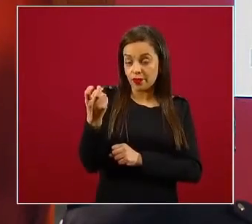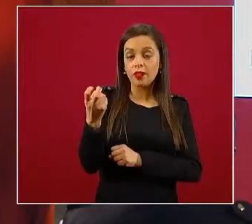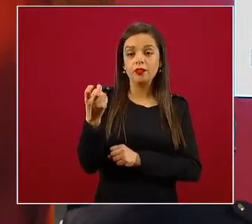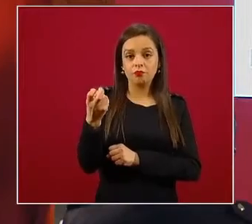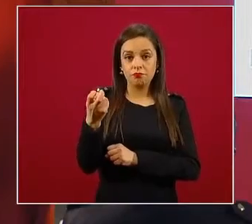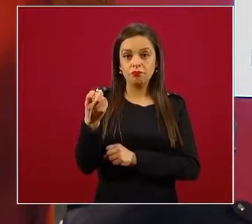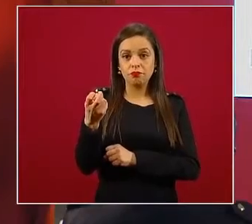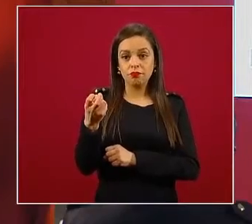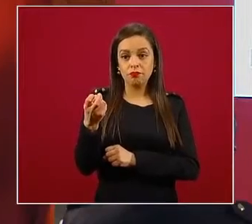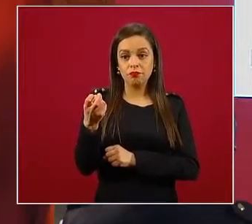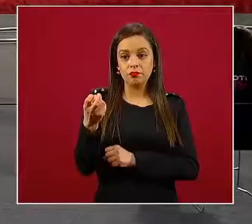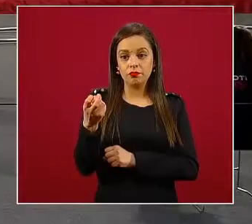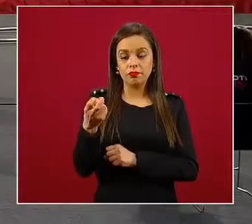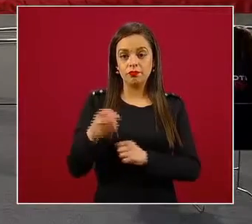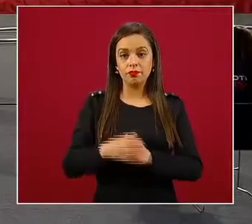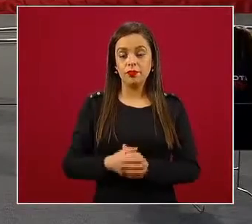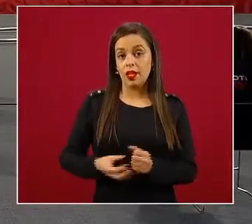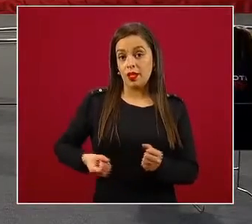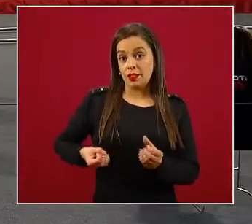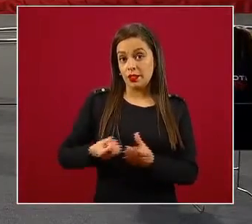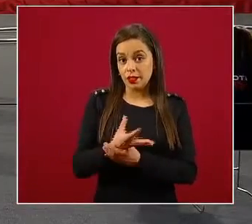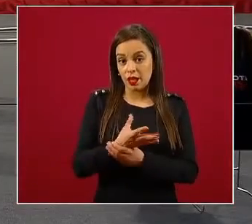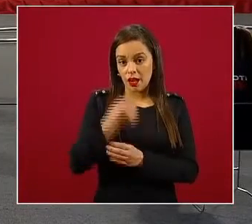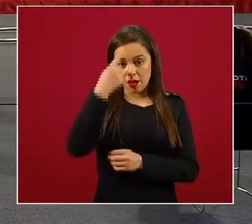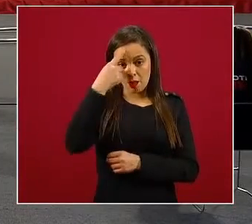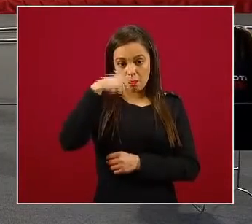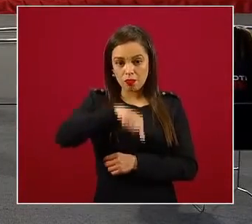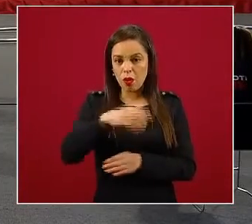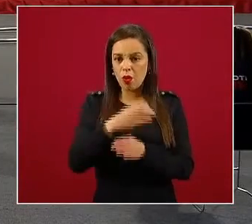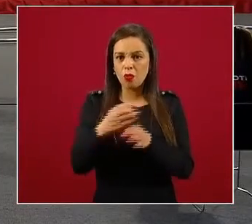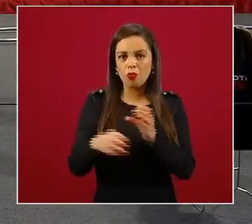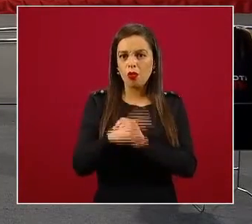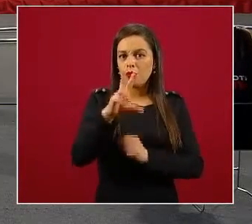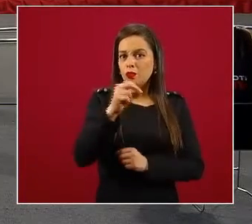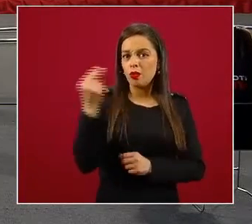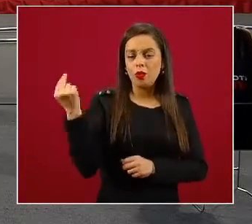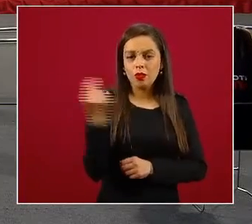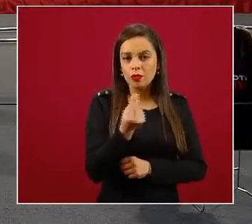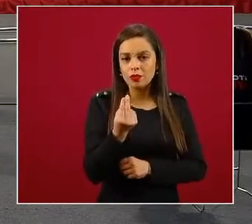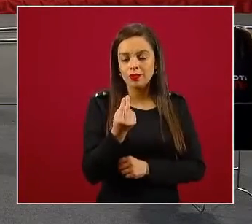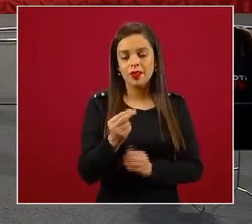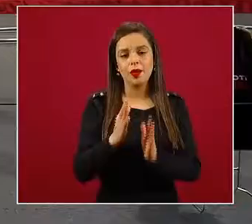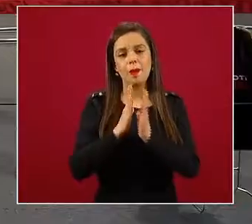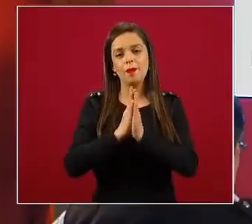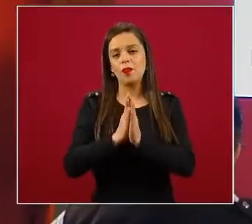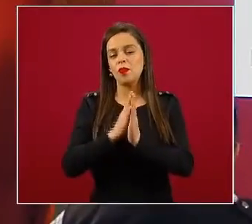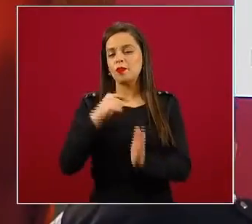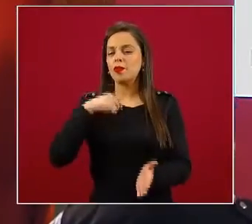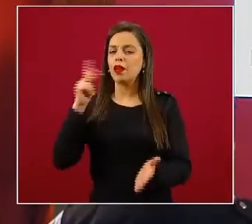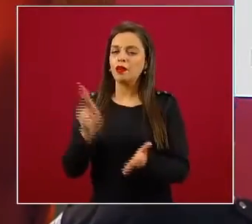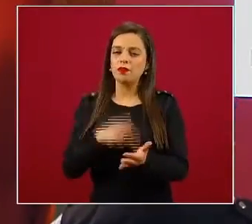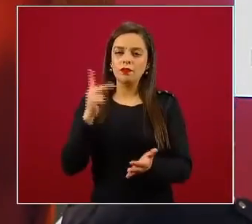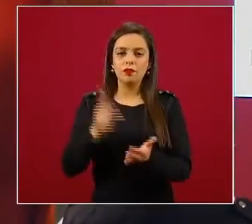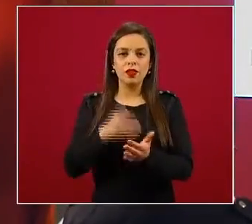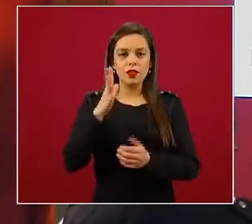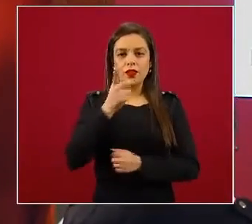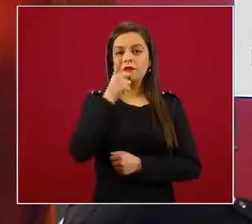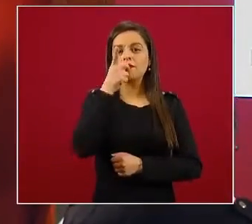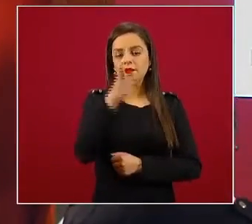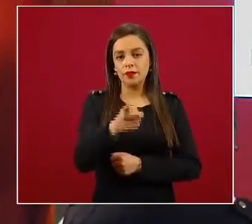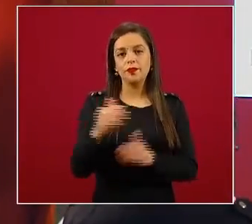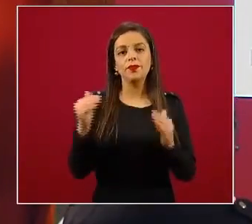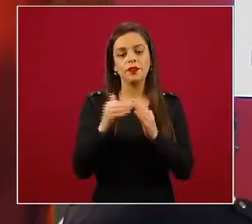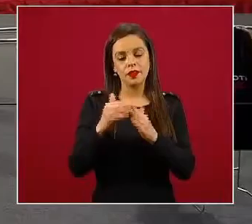actividad esencial, por favor, como hemos dicho en repetidas ocasiones, quédate en